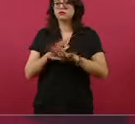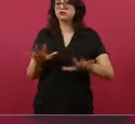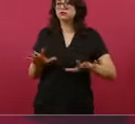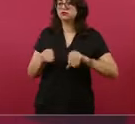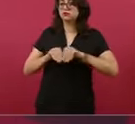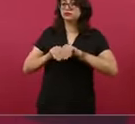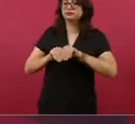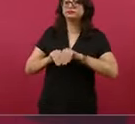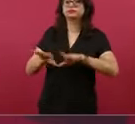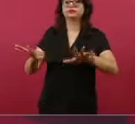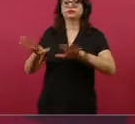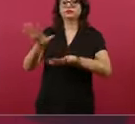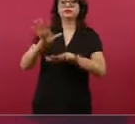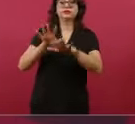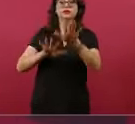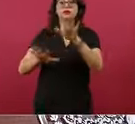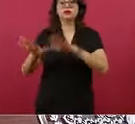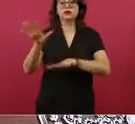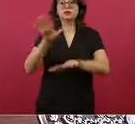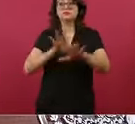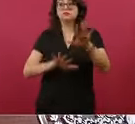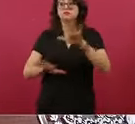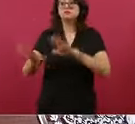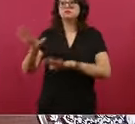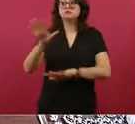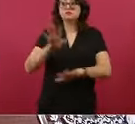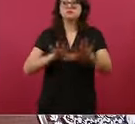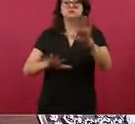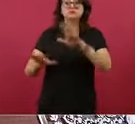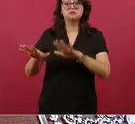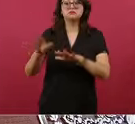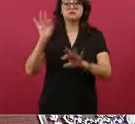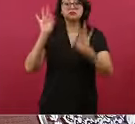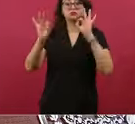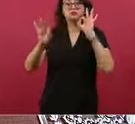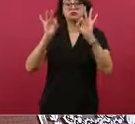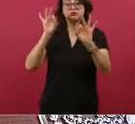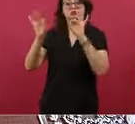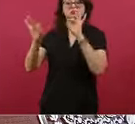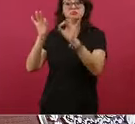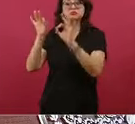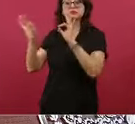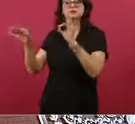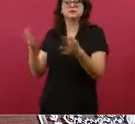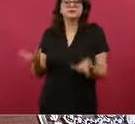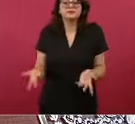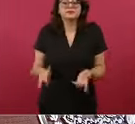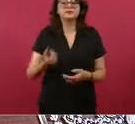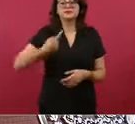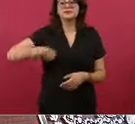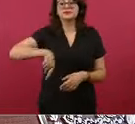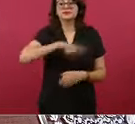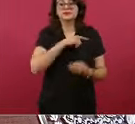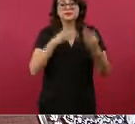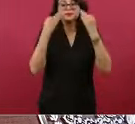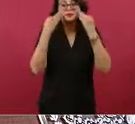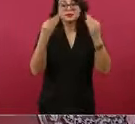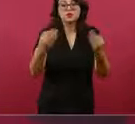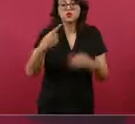cómo las campañas mediáticas, bueno, nosotros lo padecimos. En México